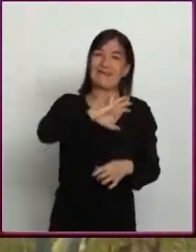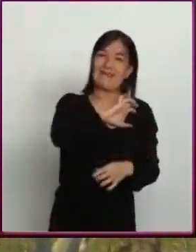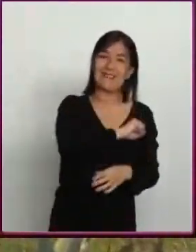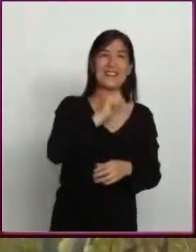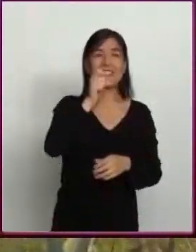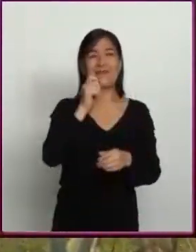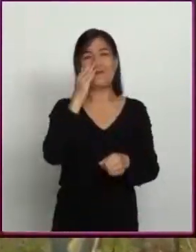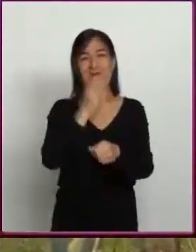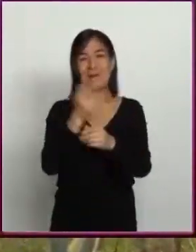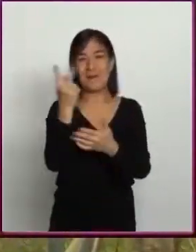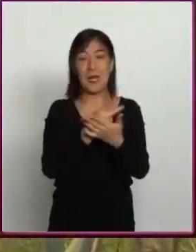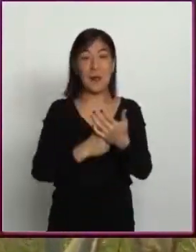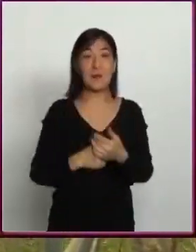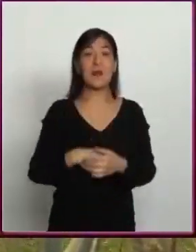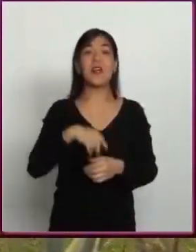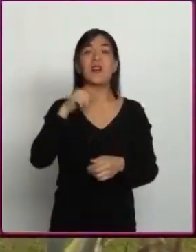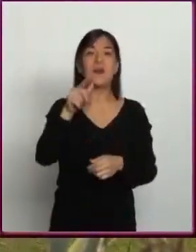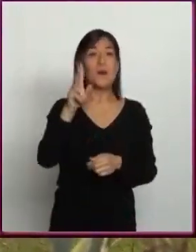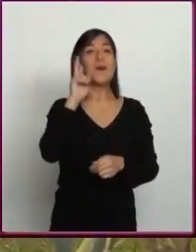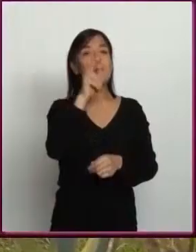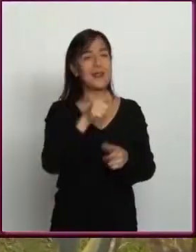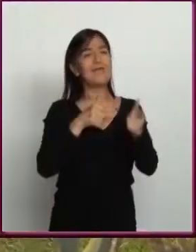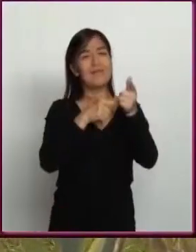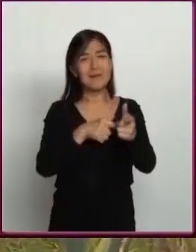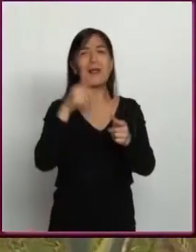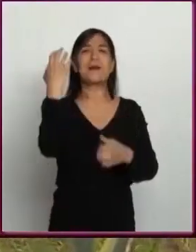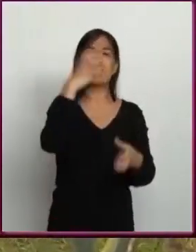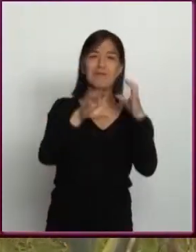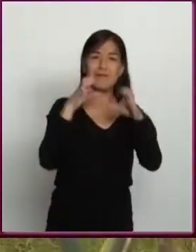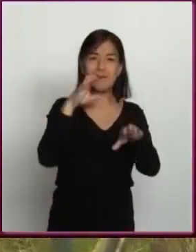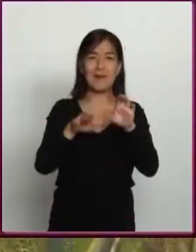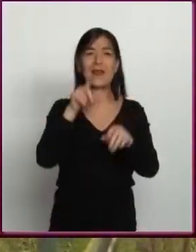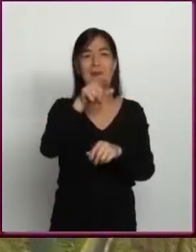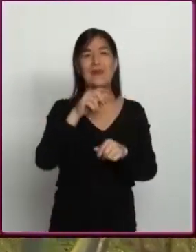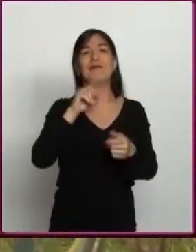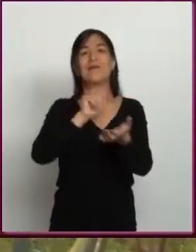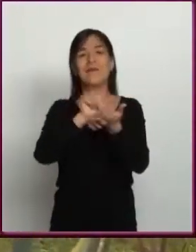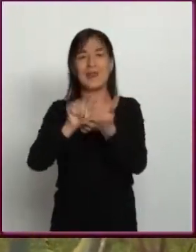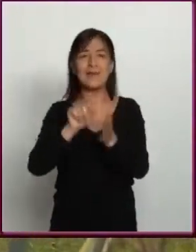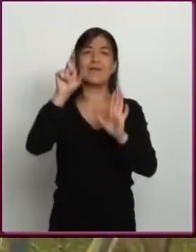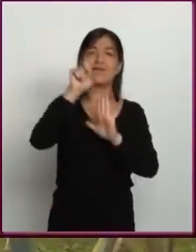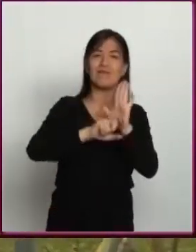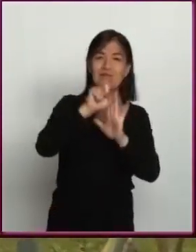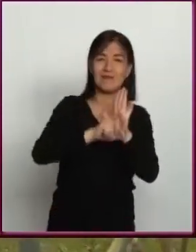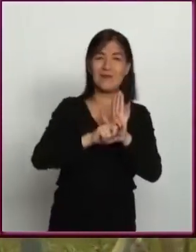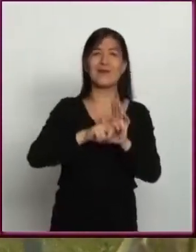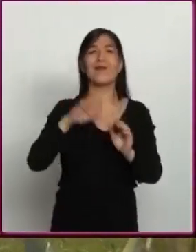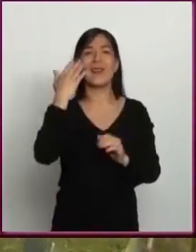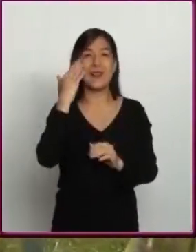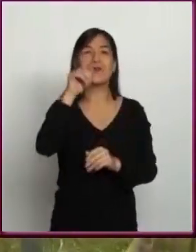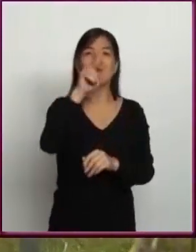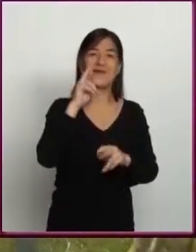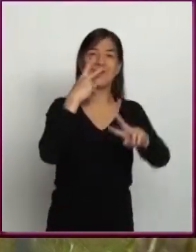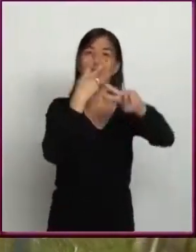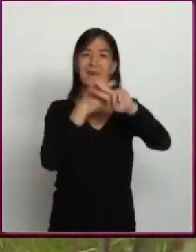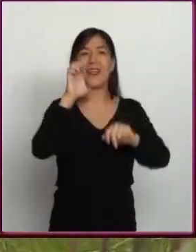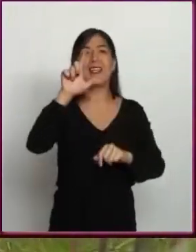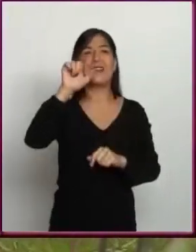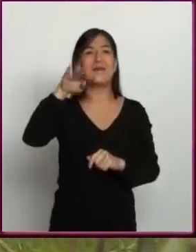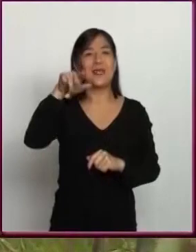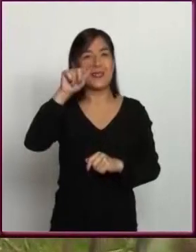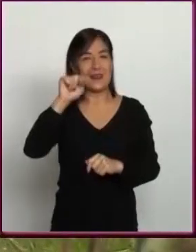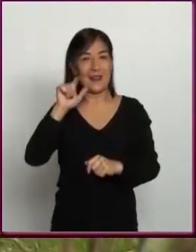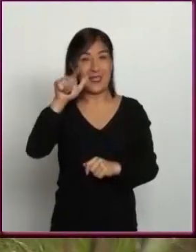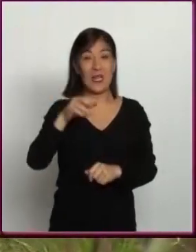capítulo. No nos dejen en visto y pónganse en contacto con nosotros a través de redes sociales, utilizando el hashtag Elemental.